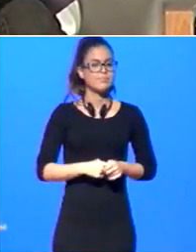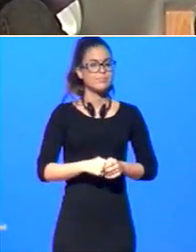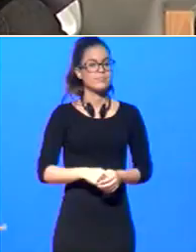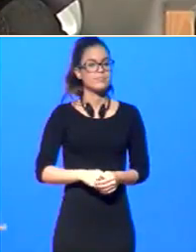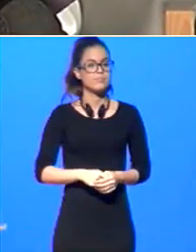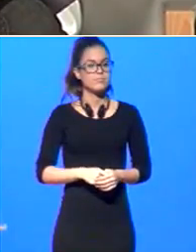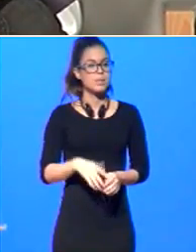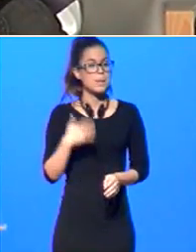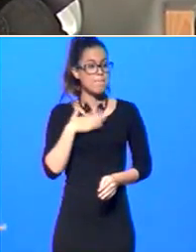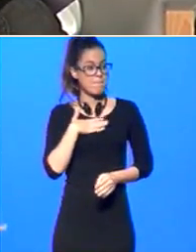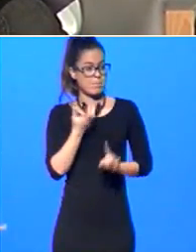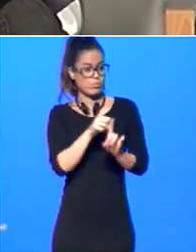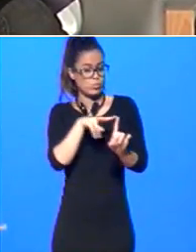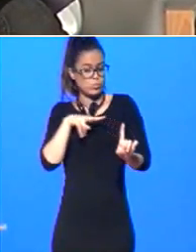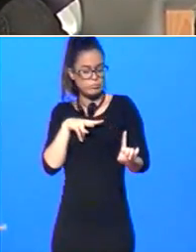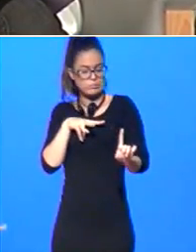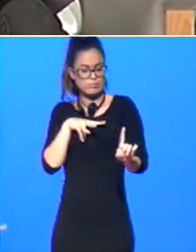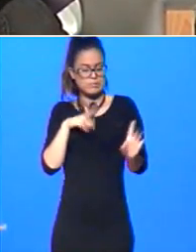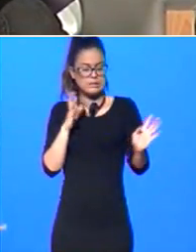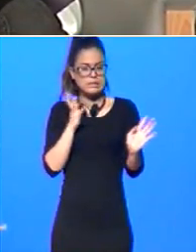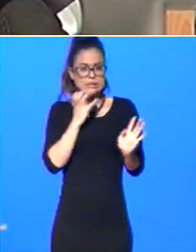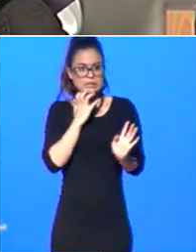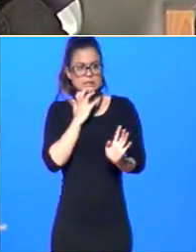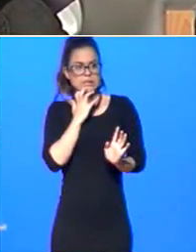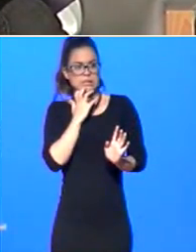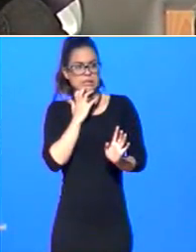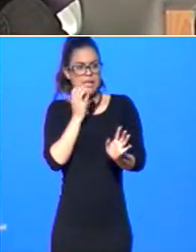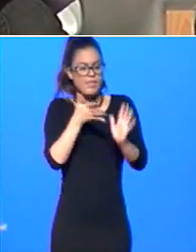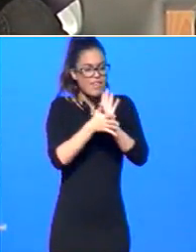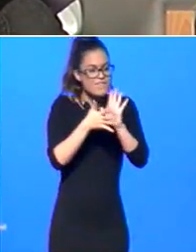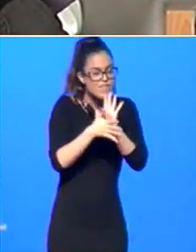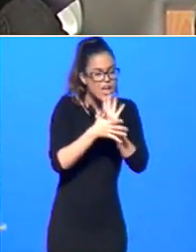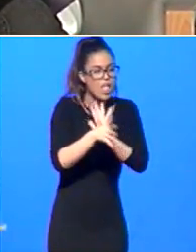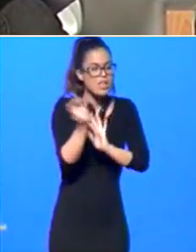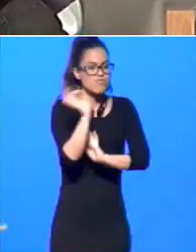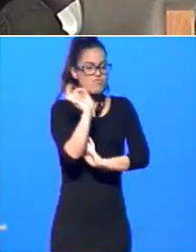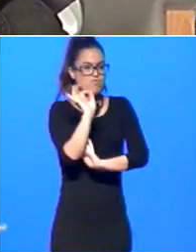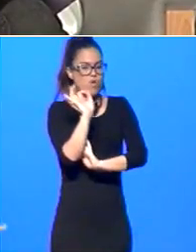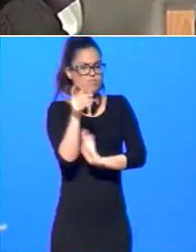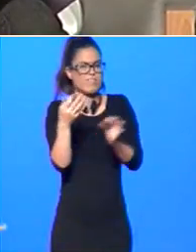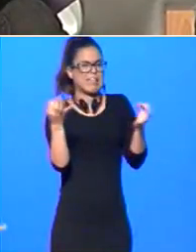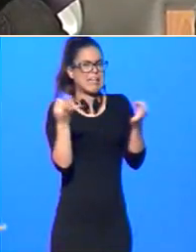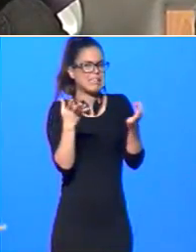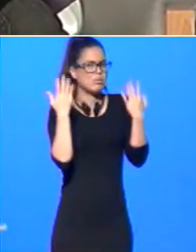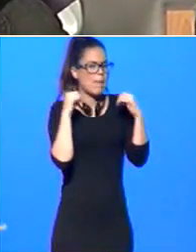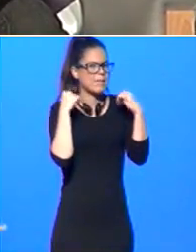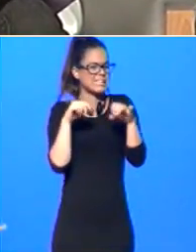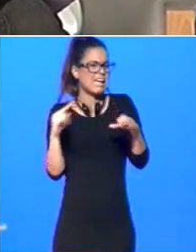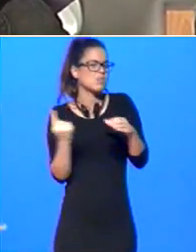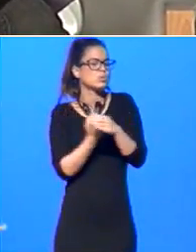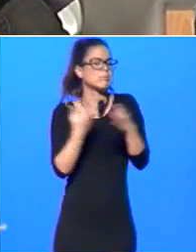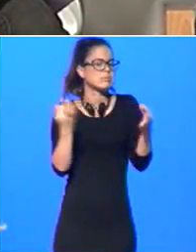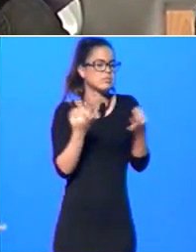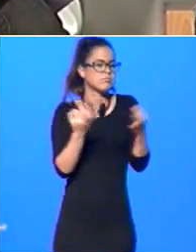desde mi punto de vista, si tuviera que definir o reflexionar sobre lo que es una práctica inclusiva, diría que